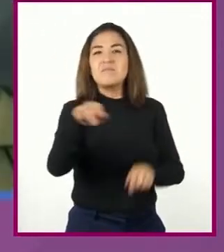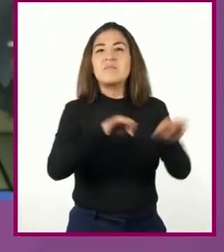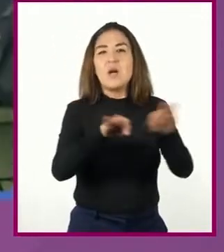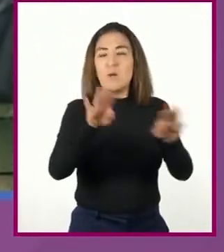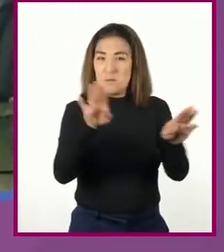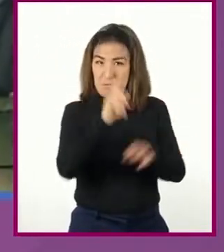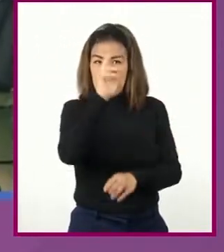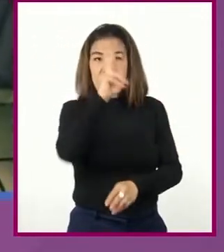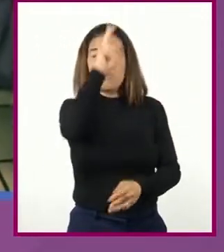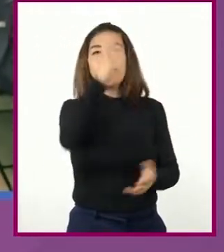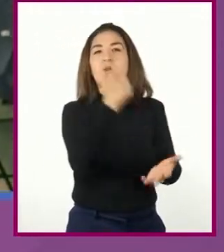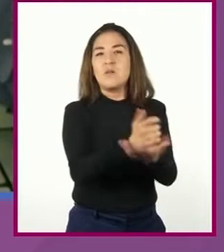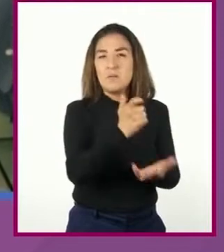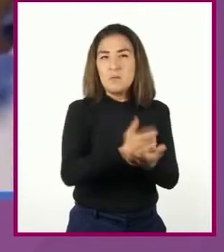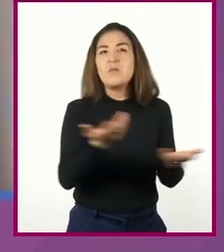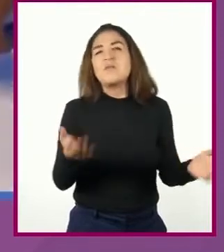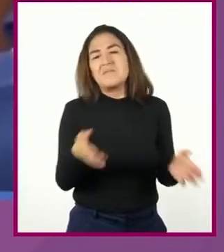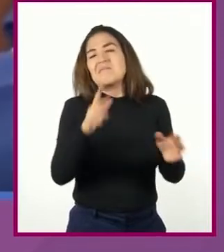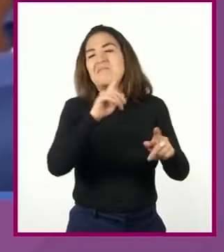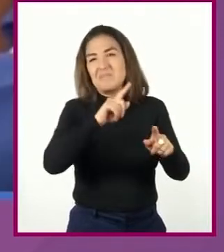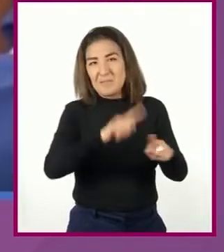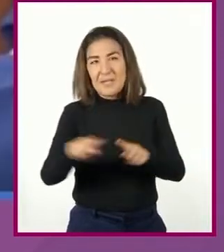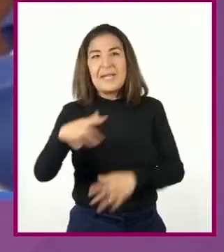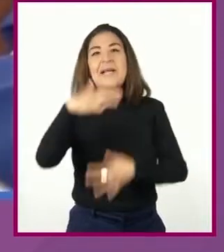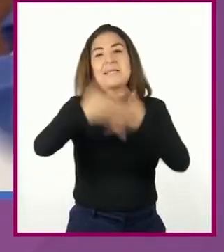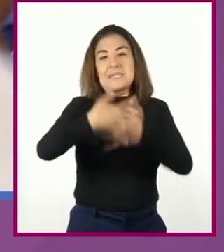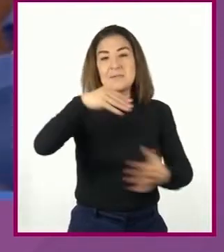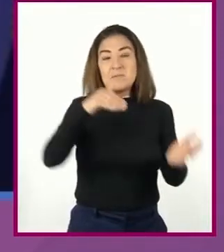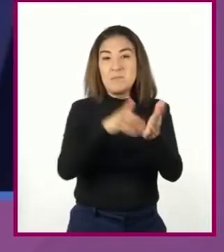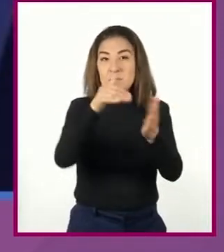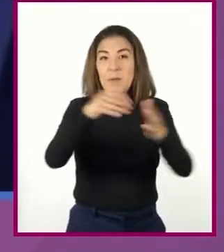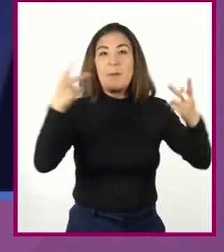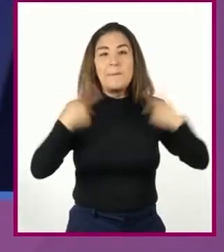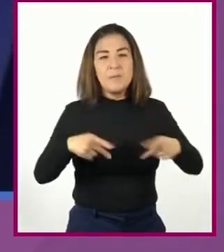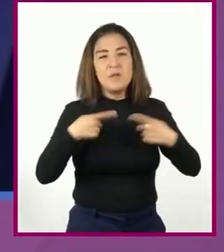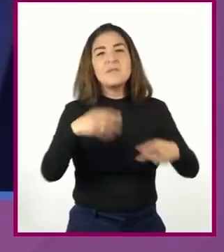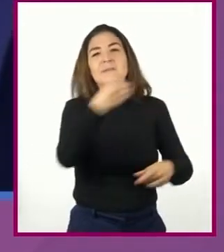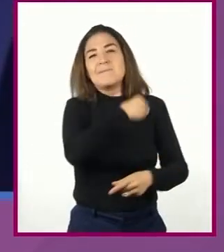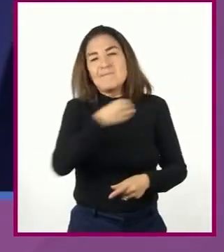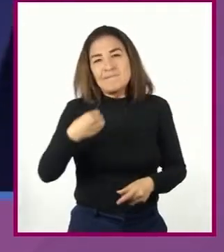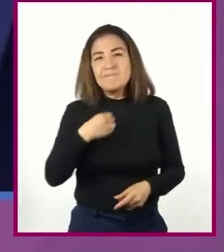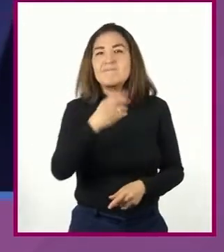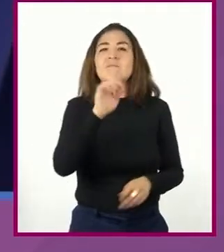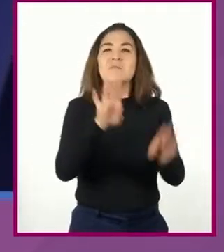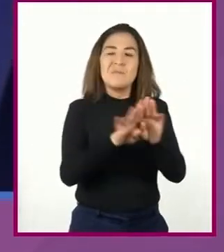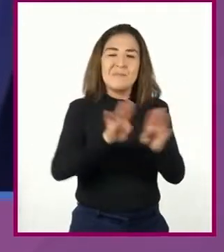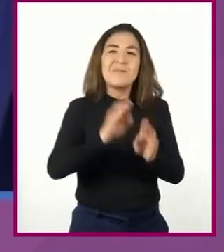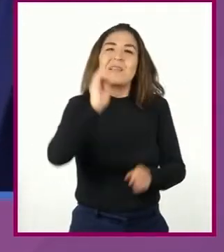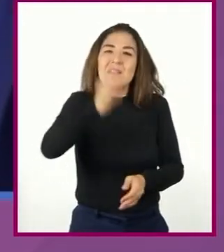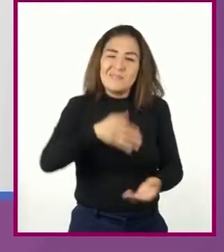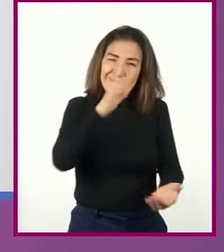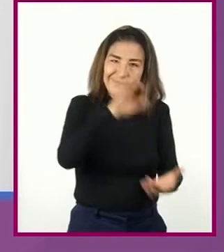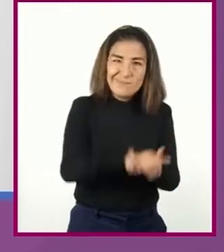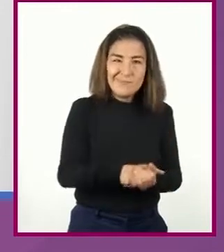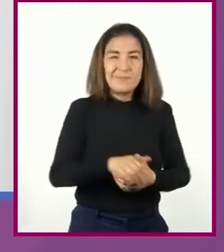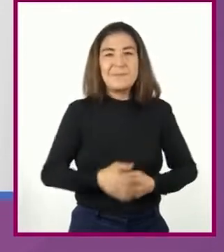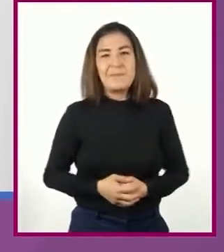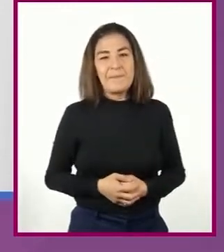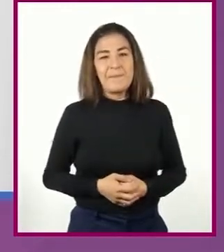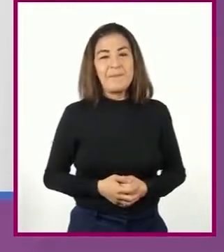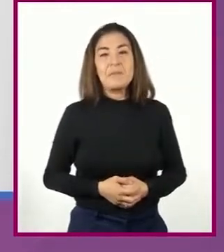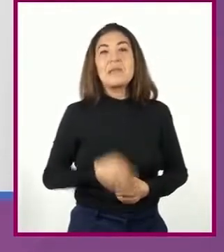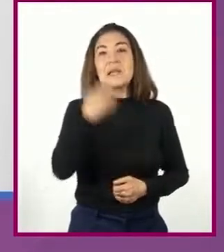bajo amenazas o coacción, y 15 millones de personas obligadas a contraer matrimonio. El